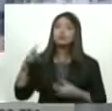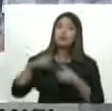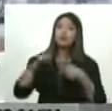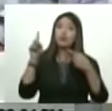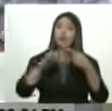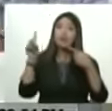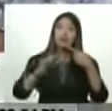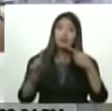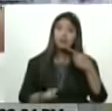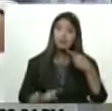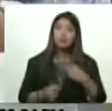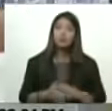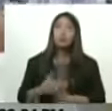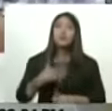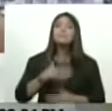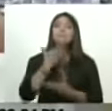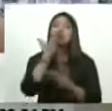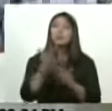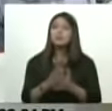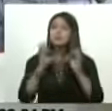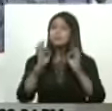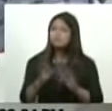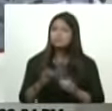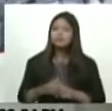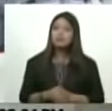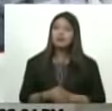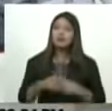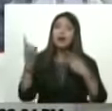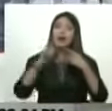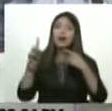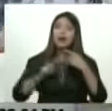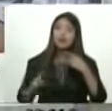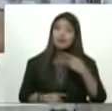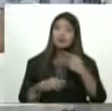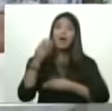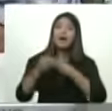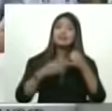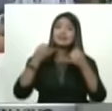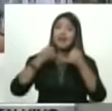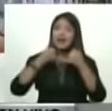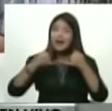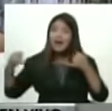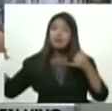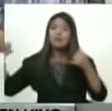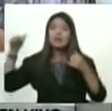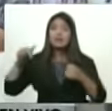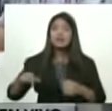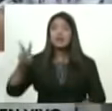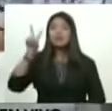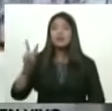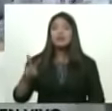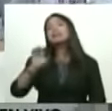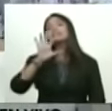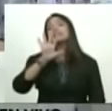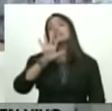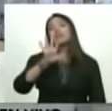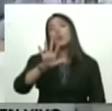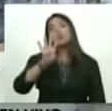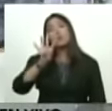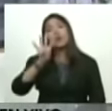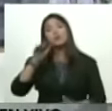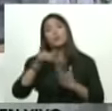eléctrico, entonces yo el planteamiento básicamente es que el sector eléctrico fabrica cable aquí en Venezuela. Tenemos una capacidad instalada de 54 mil toneladas entre